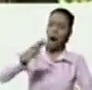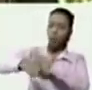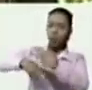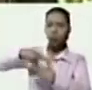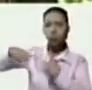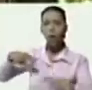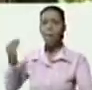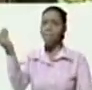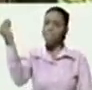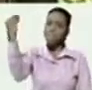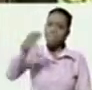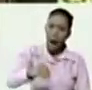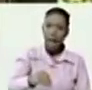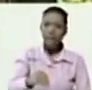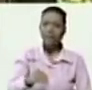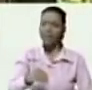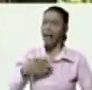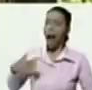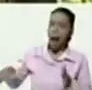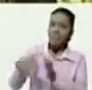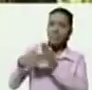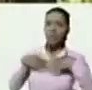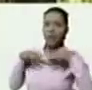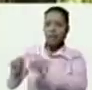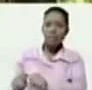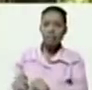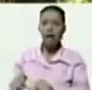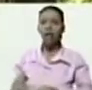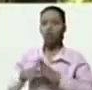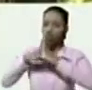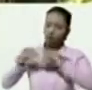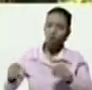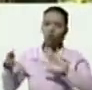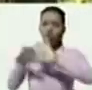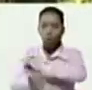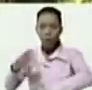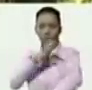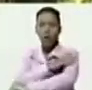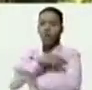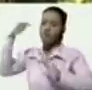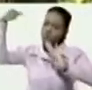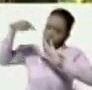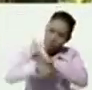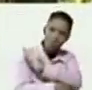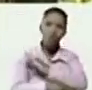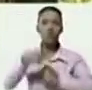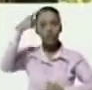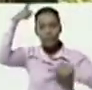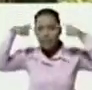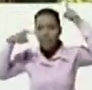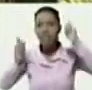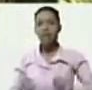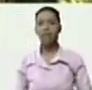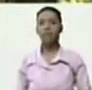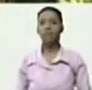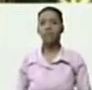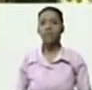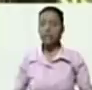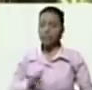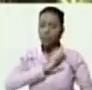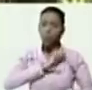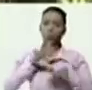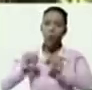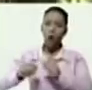revolucionaria, más antioligárquica, más antiimperialista y profundamente chavista, enraizado en